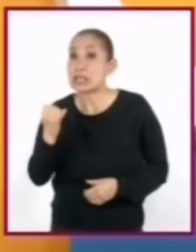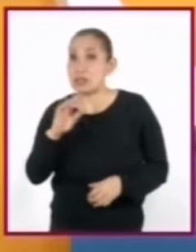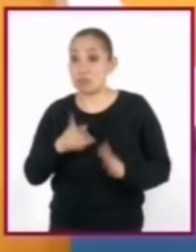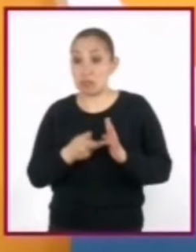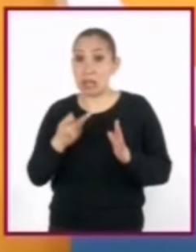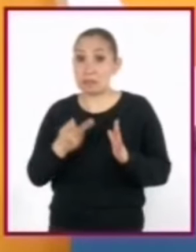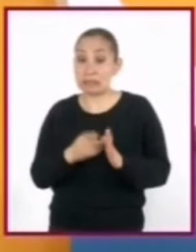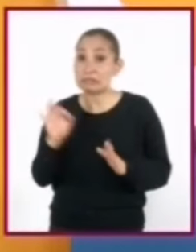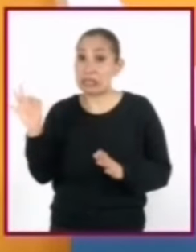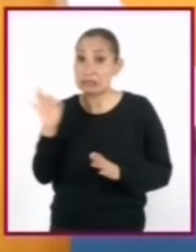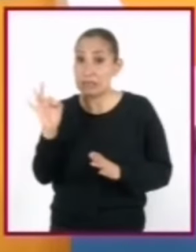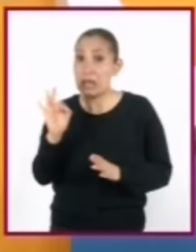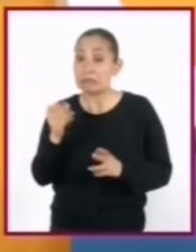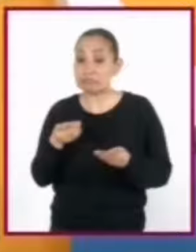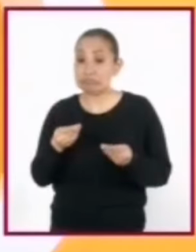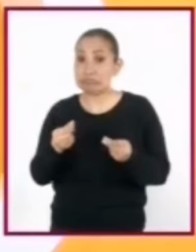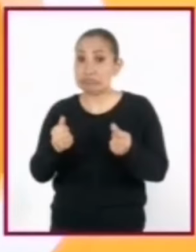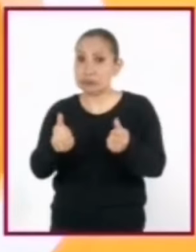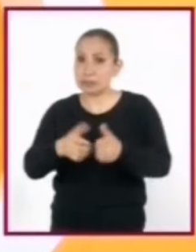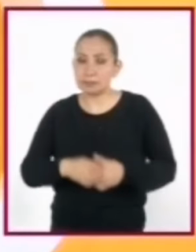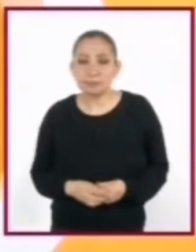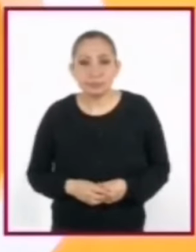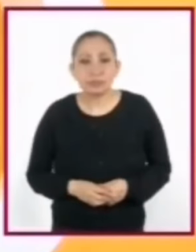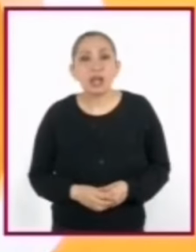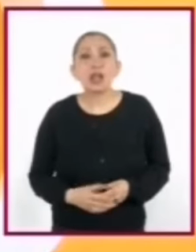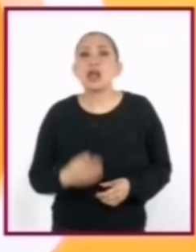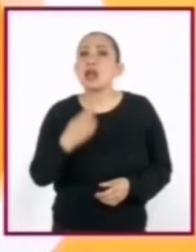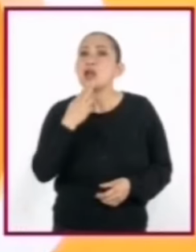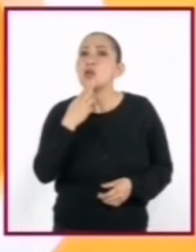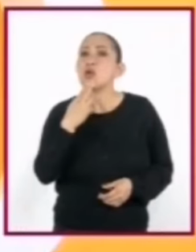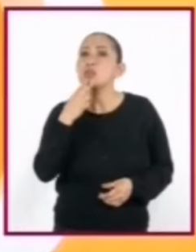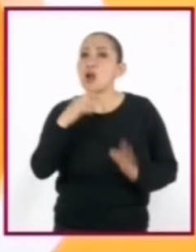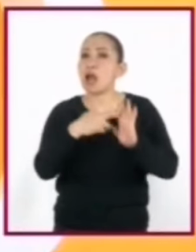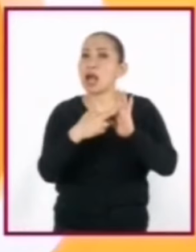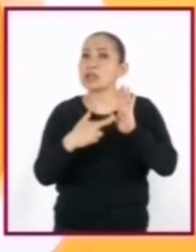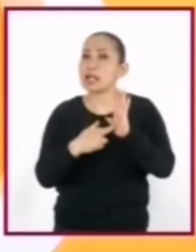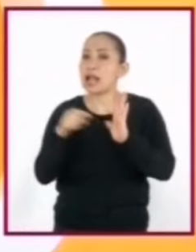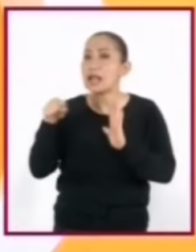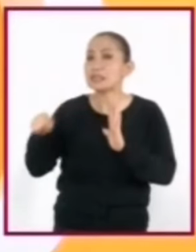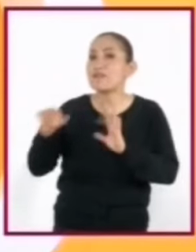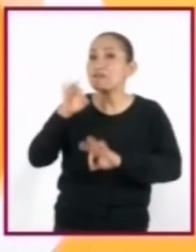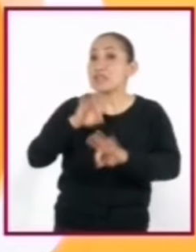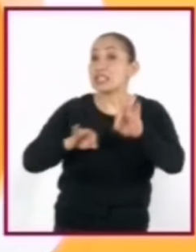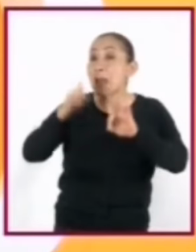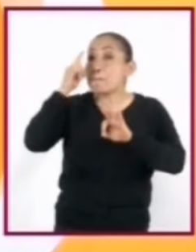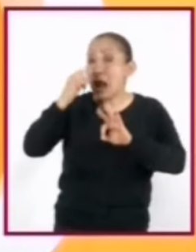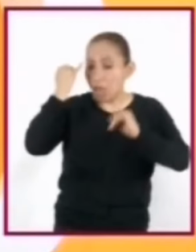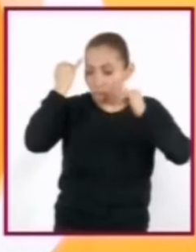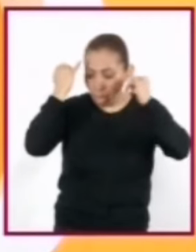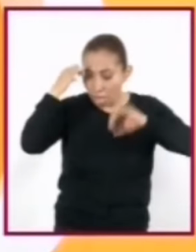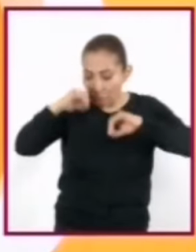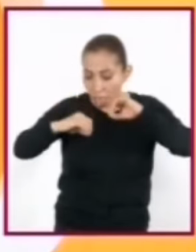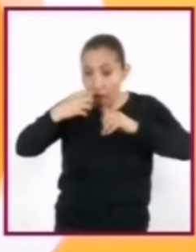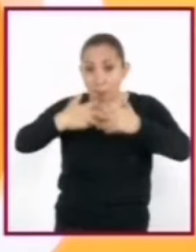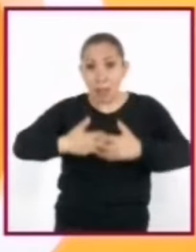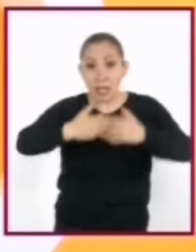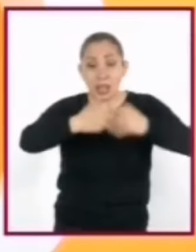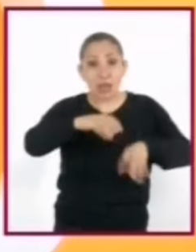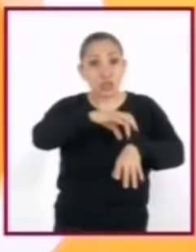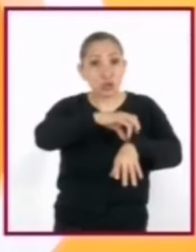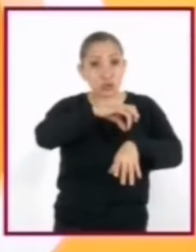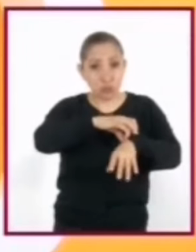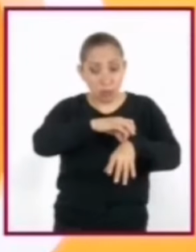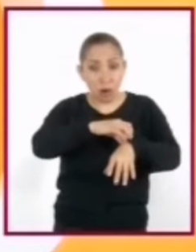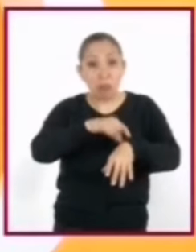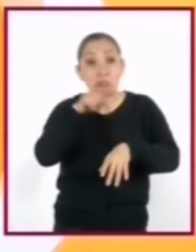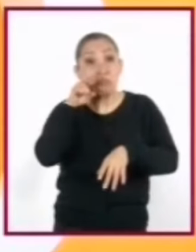muchas ocasiones, costosos. Las aplicaciones de los principios físicos para el desarrollo de equipo médico